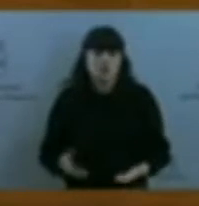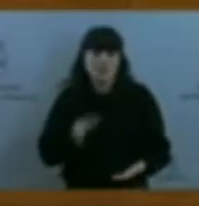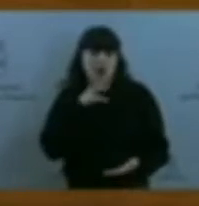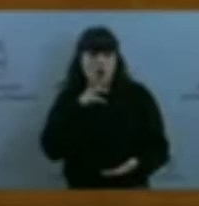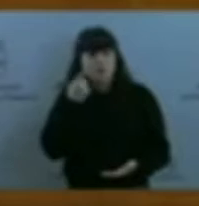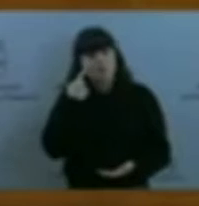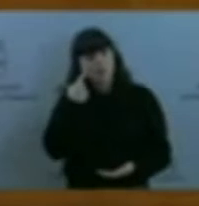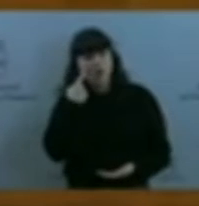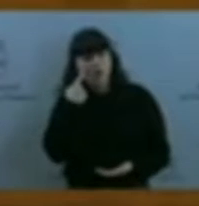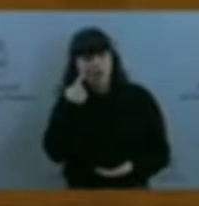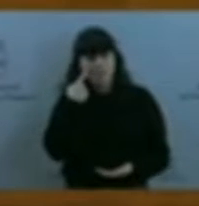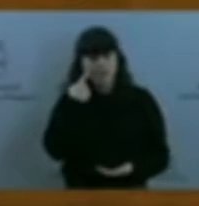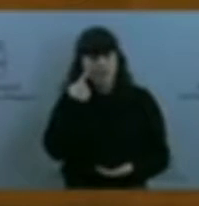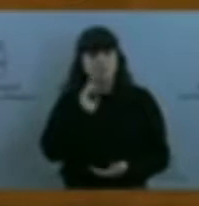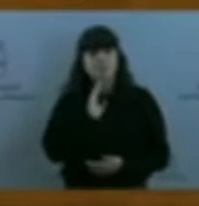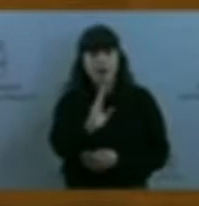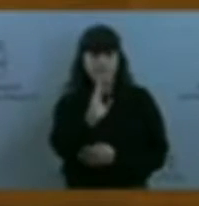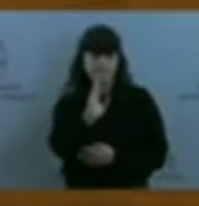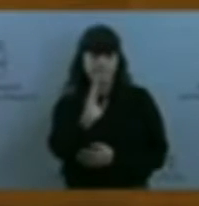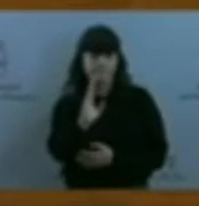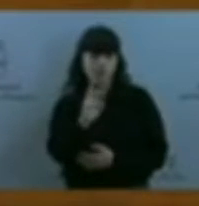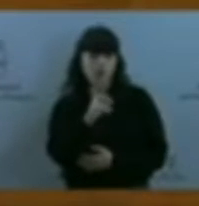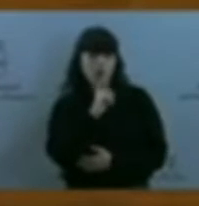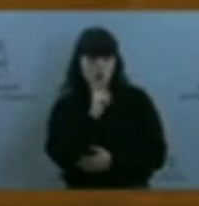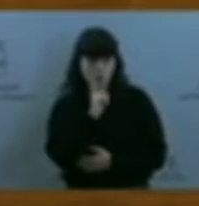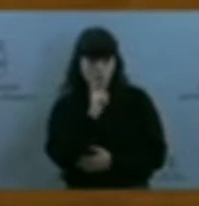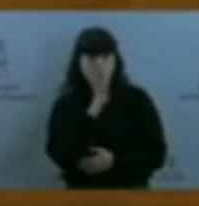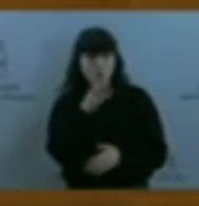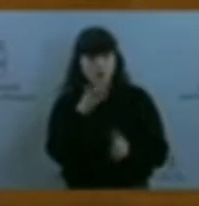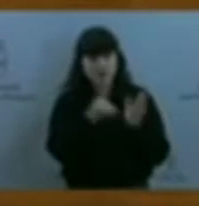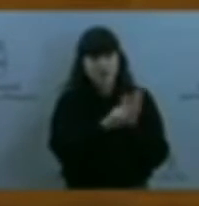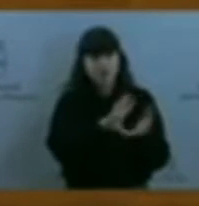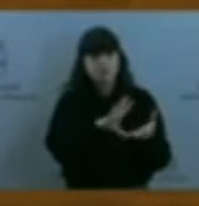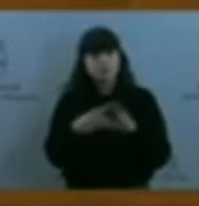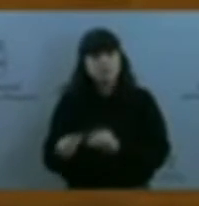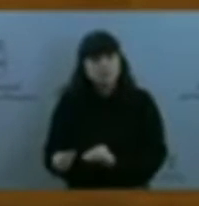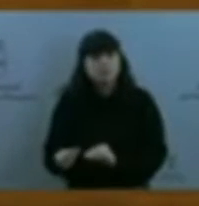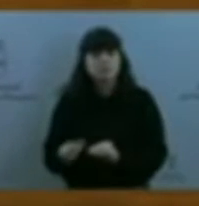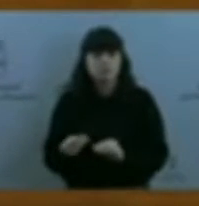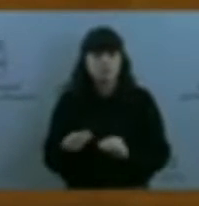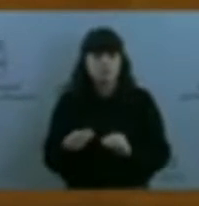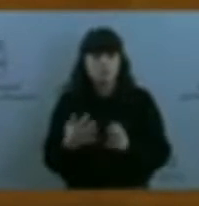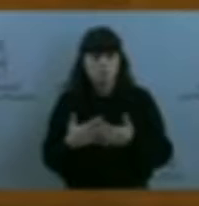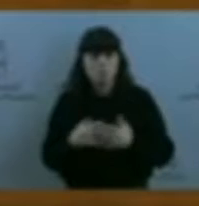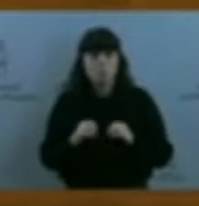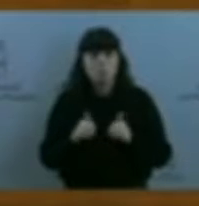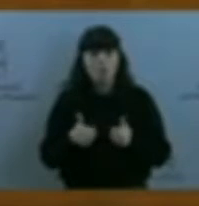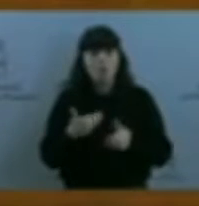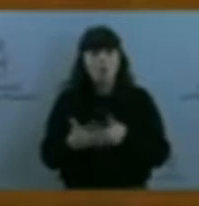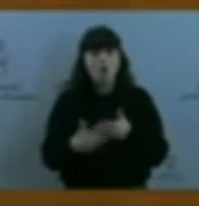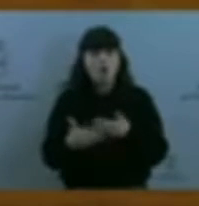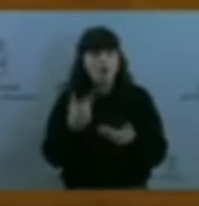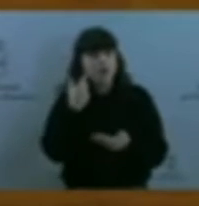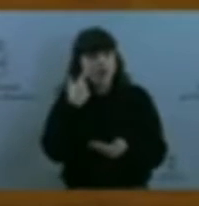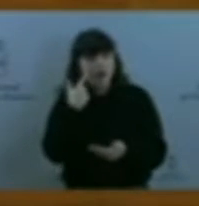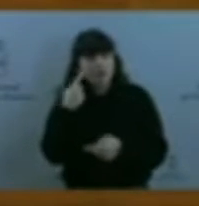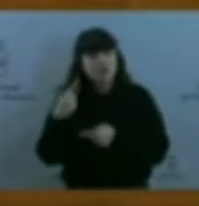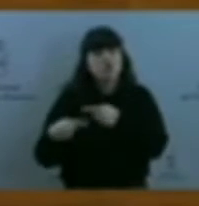la publicación de ese decreto, su puesta en funcionamiento, su puesta en marcha y las consecuencias de tales efectos.